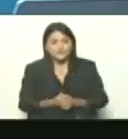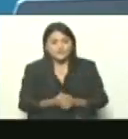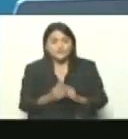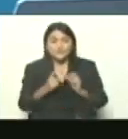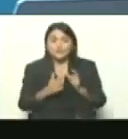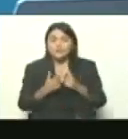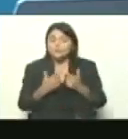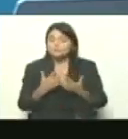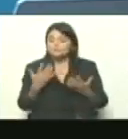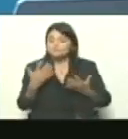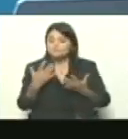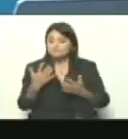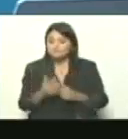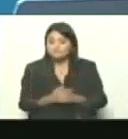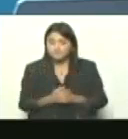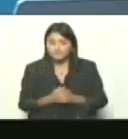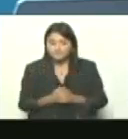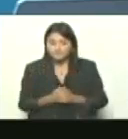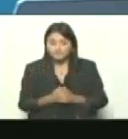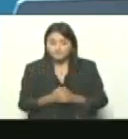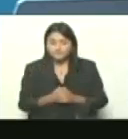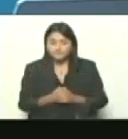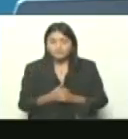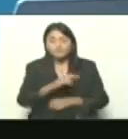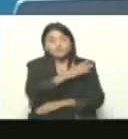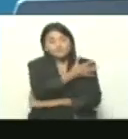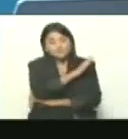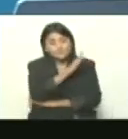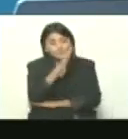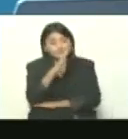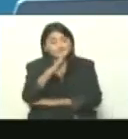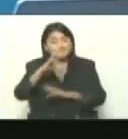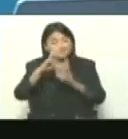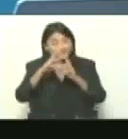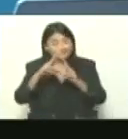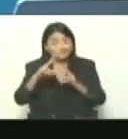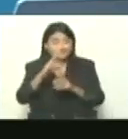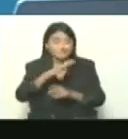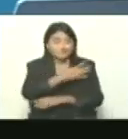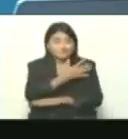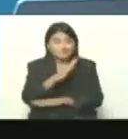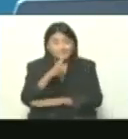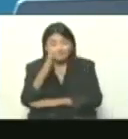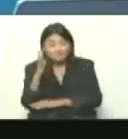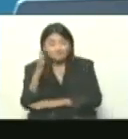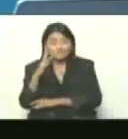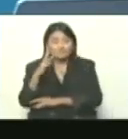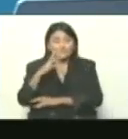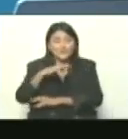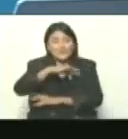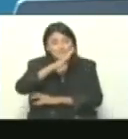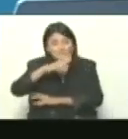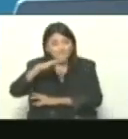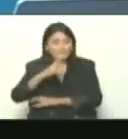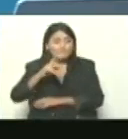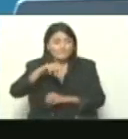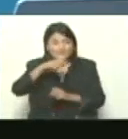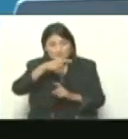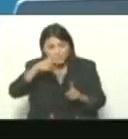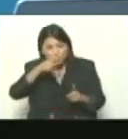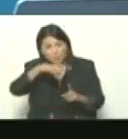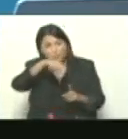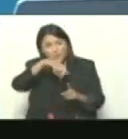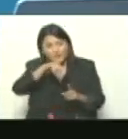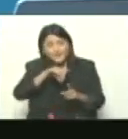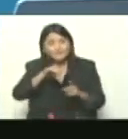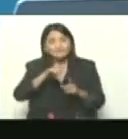de los puntos fundamentales para lograr el equilibrio del planeta, el reequilibrio del planeta. Hay que